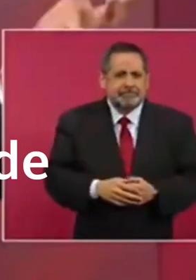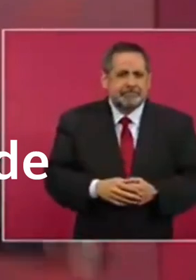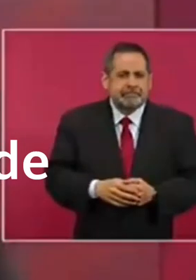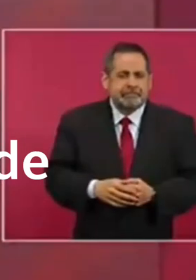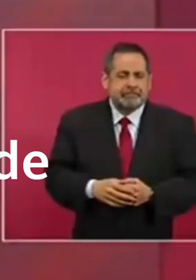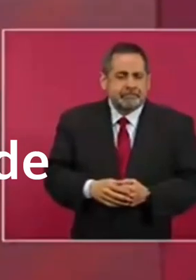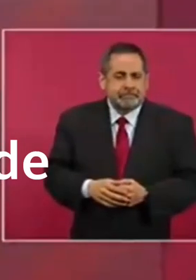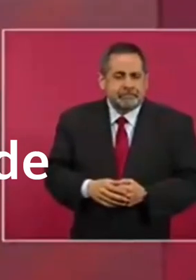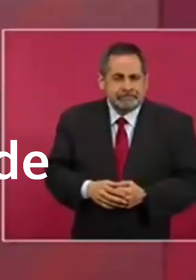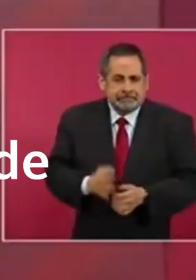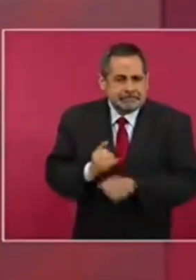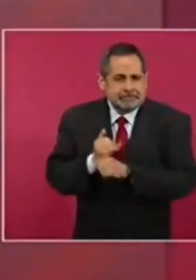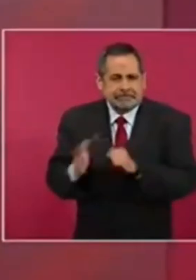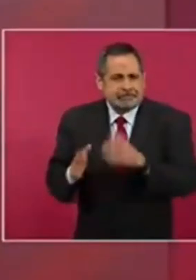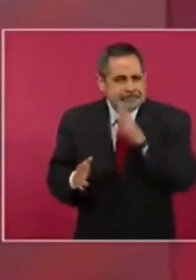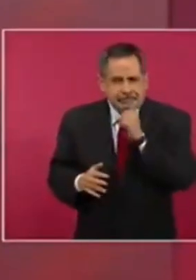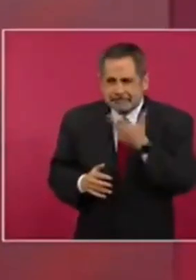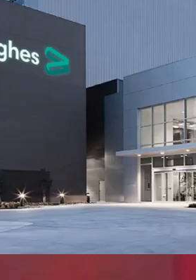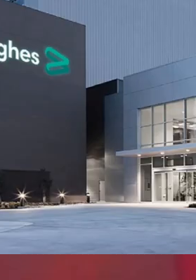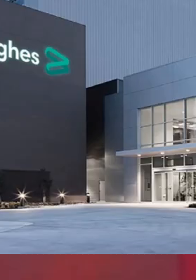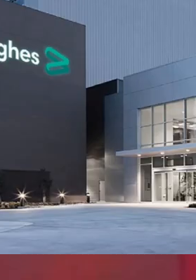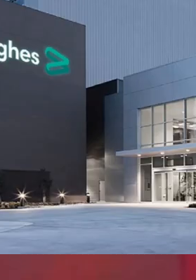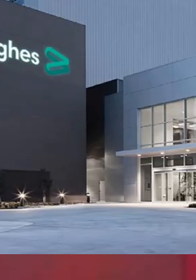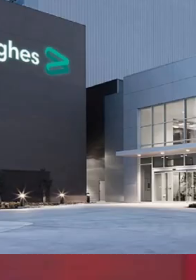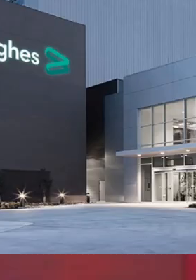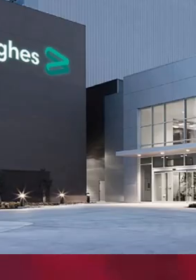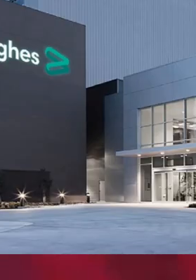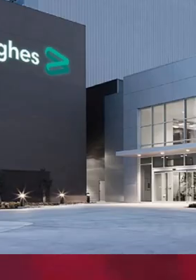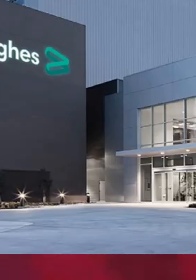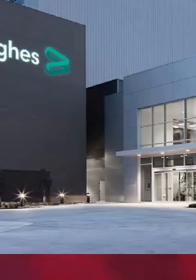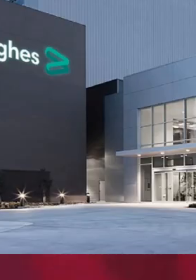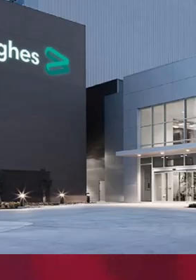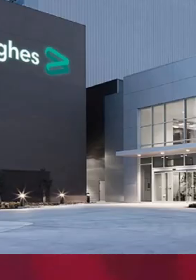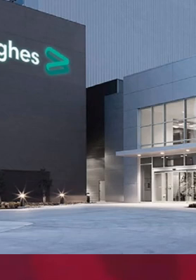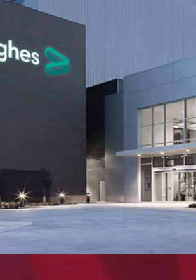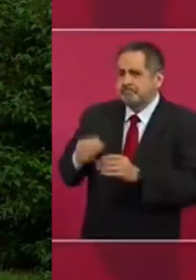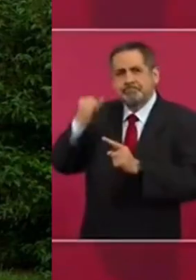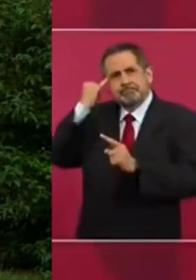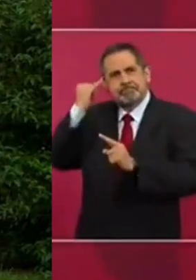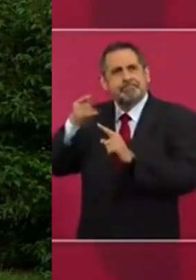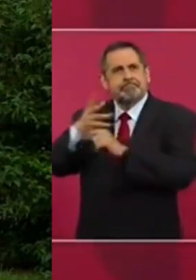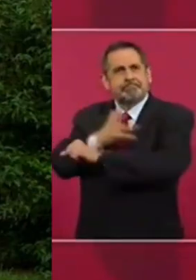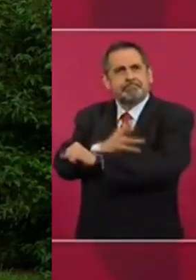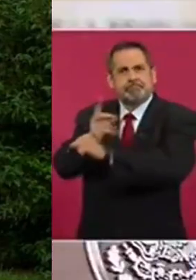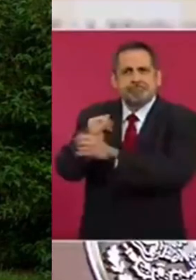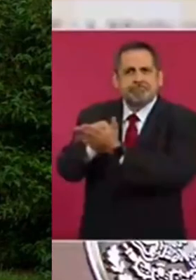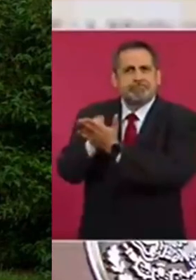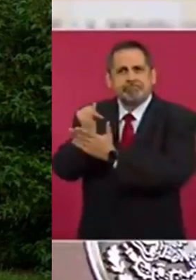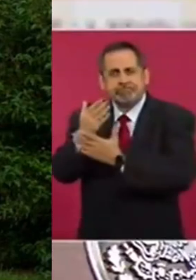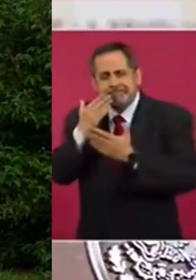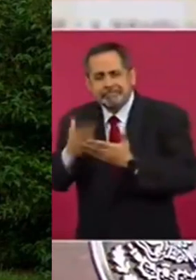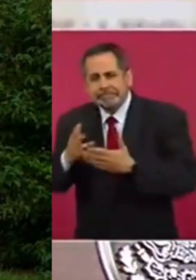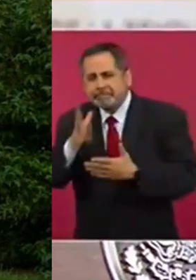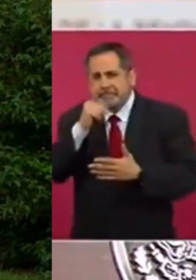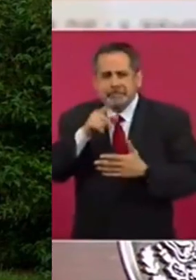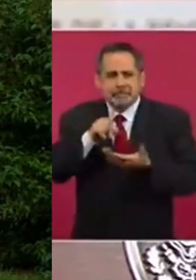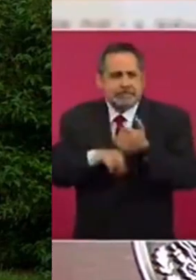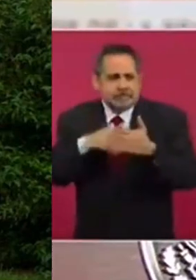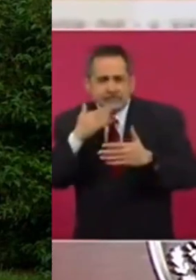de proveedor además baker hughes en consorcio con la empresa italiana nuevo piñones ganó un